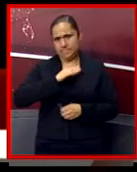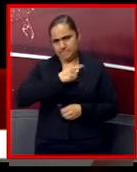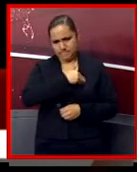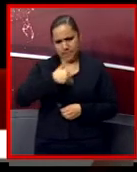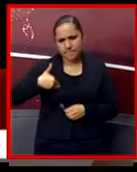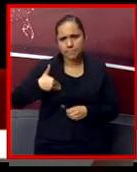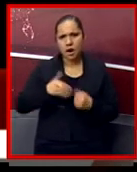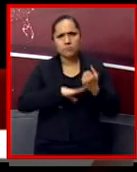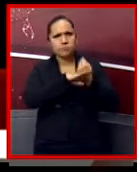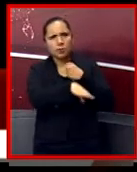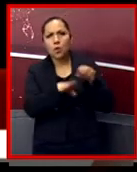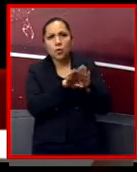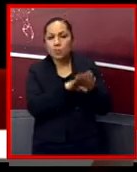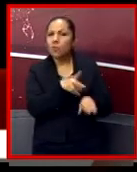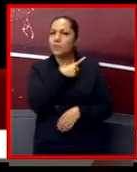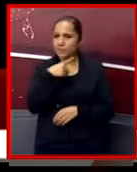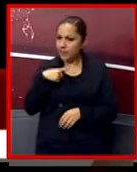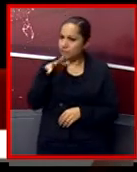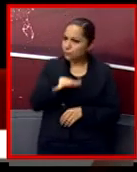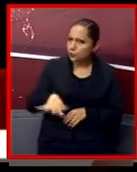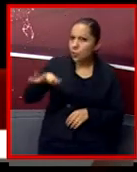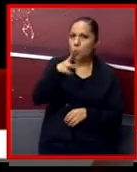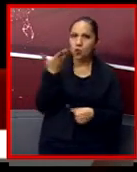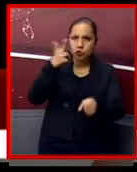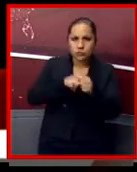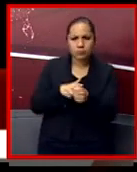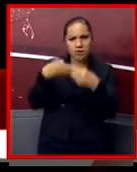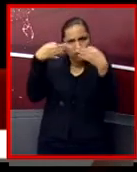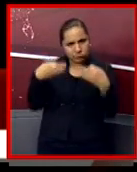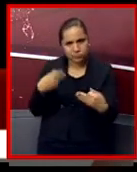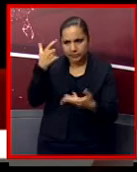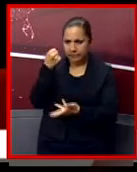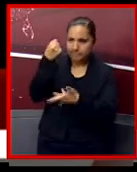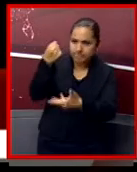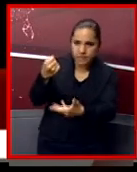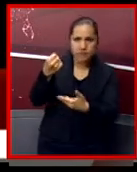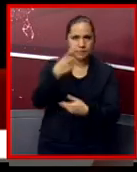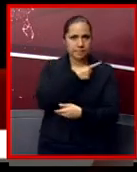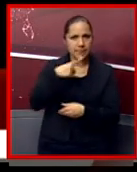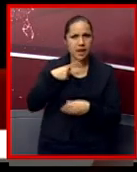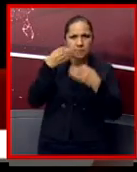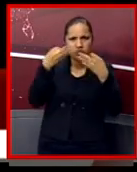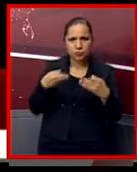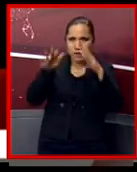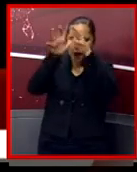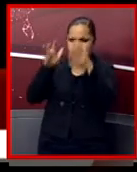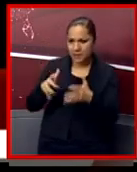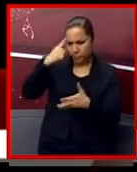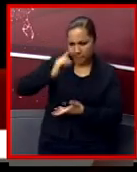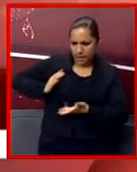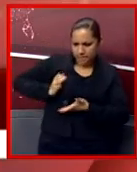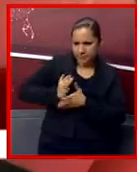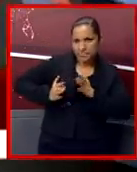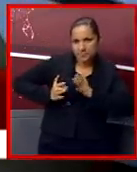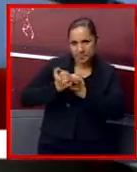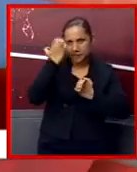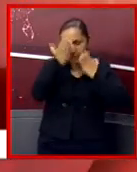y hospitalaria para dotarla de una amplia cobertura para todas las mujeres que viven en condiciones de